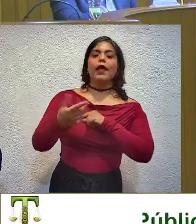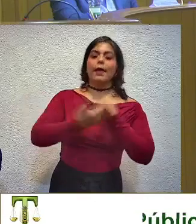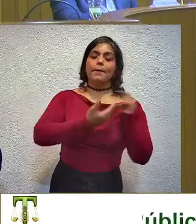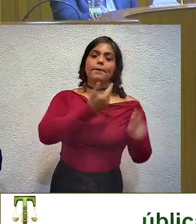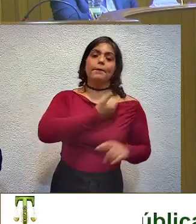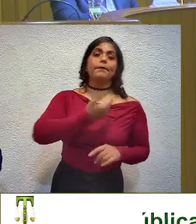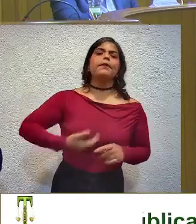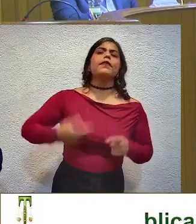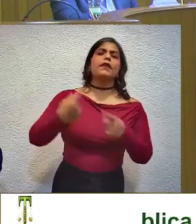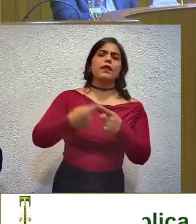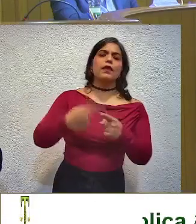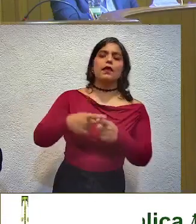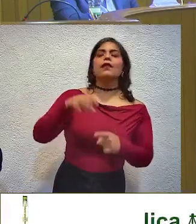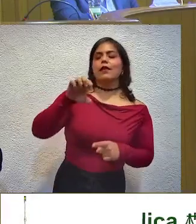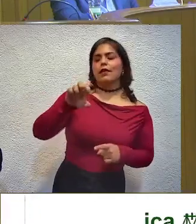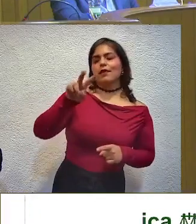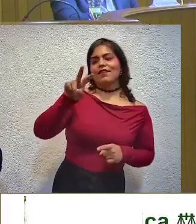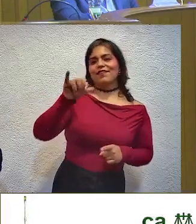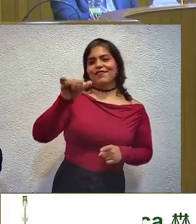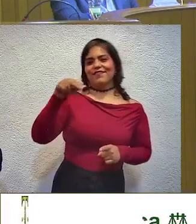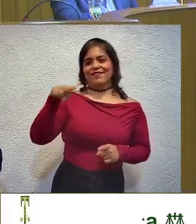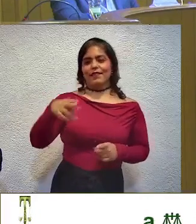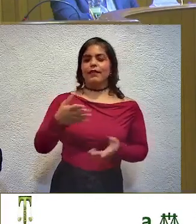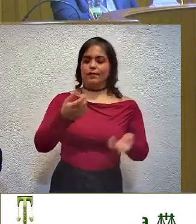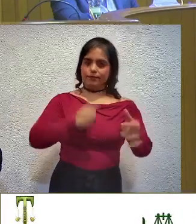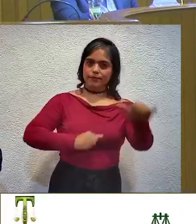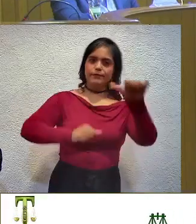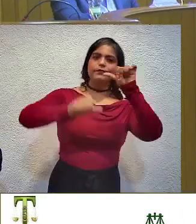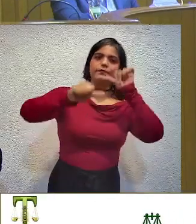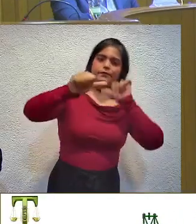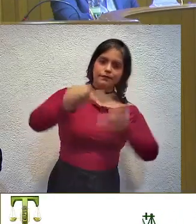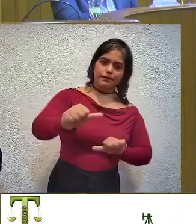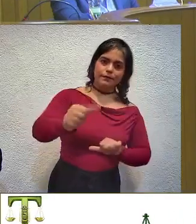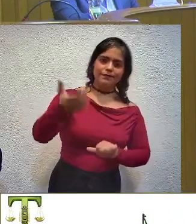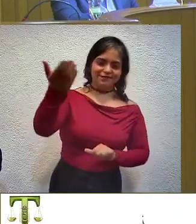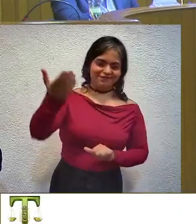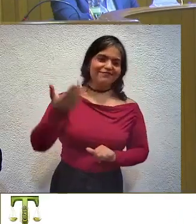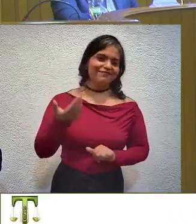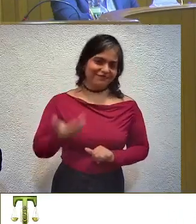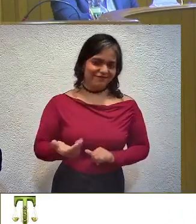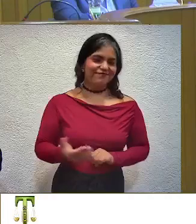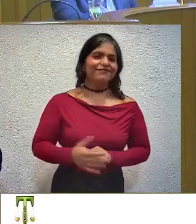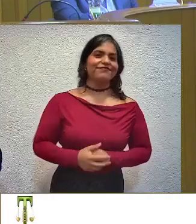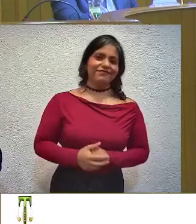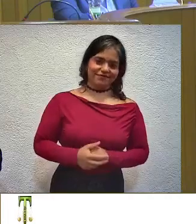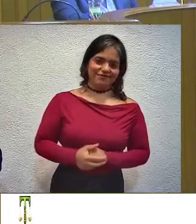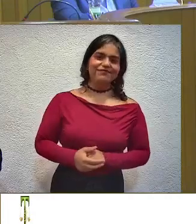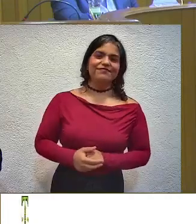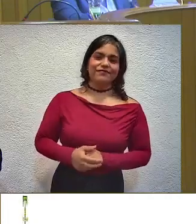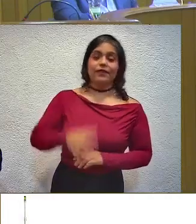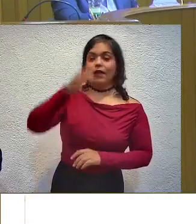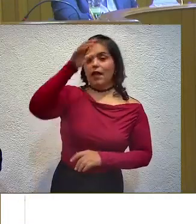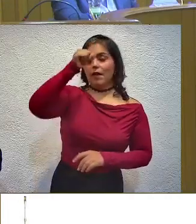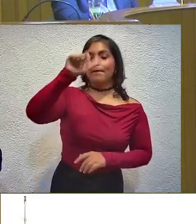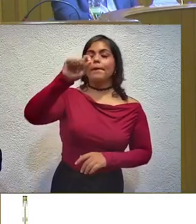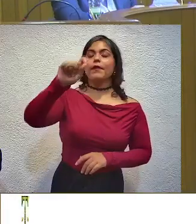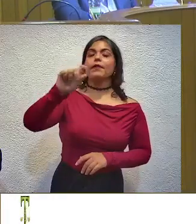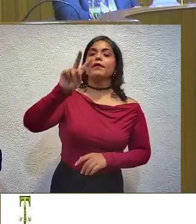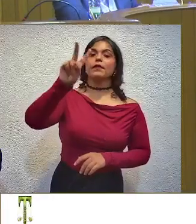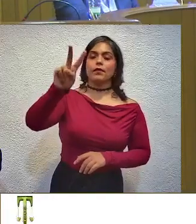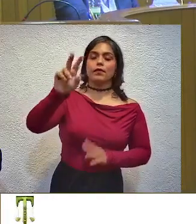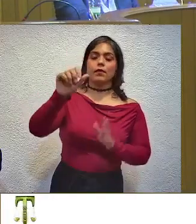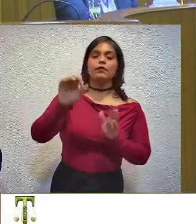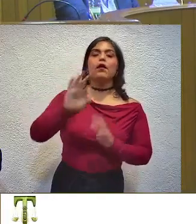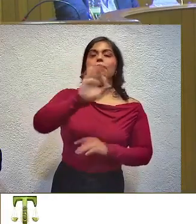de este cuerpo colegiado a partir de este momento la magistrada Evelyn Rodríguez Chinol en términos del acuerdo 22 de